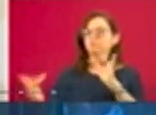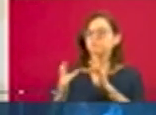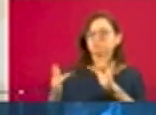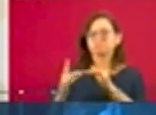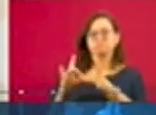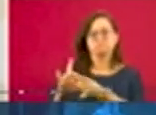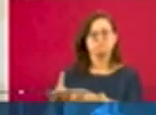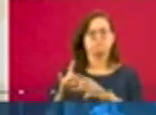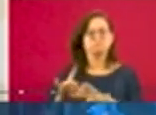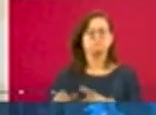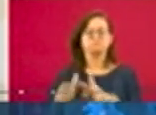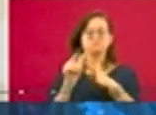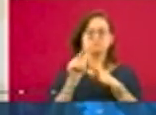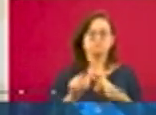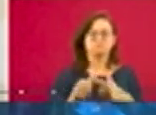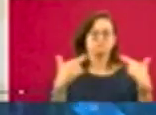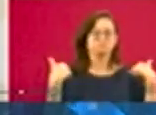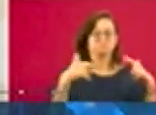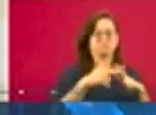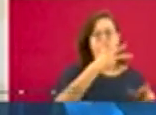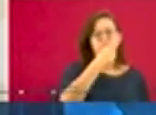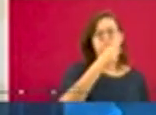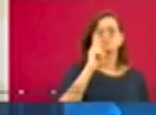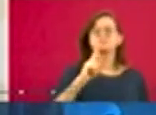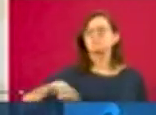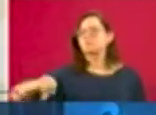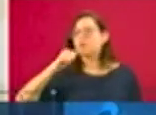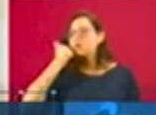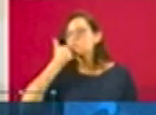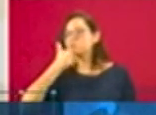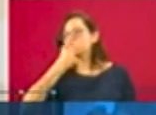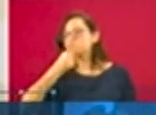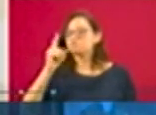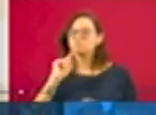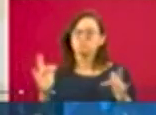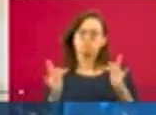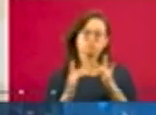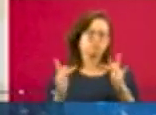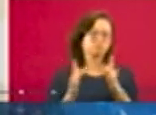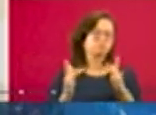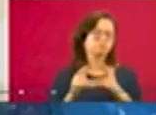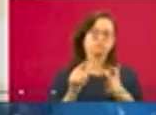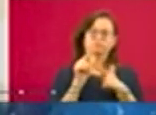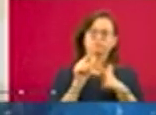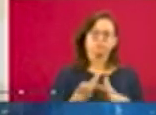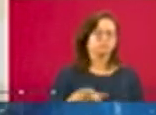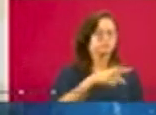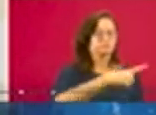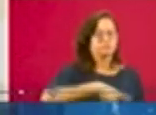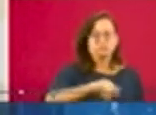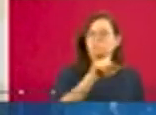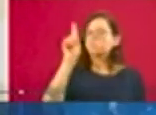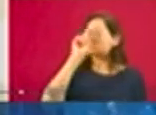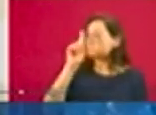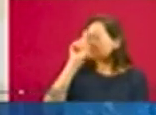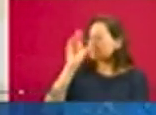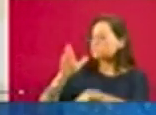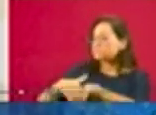materiales de la propia pandemia. Entonces, por eso es que desde un principio avisamos que iban a llegar un poco